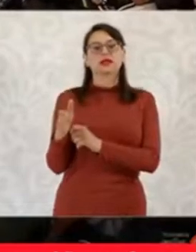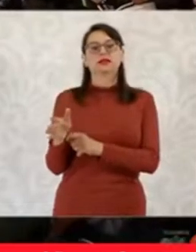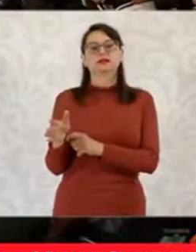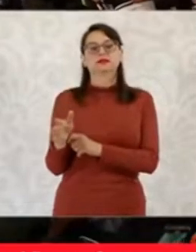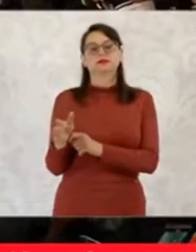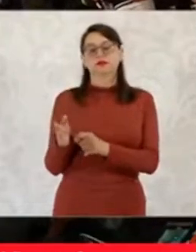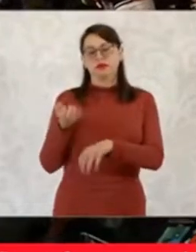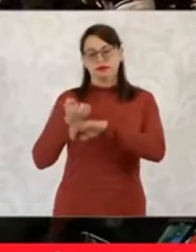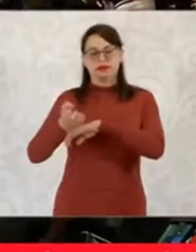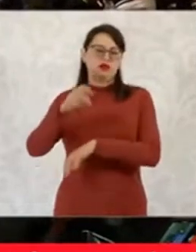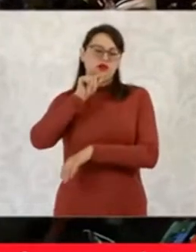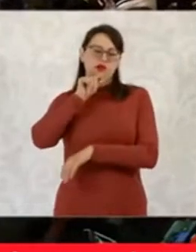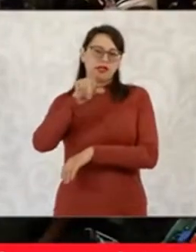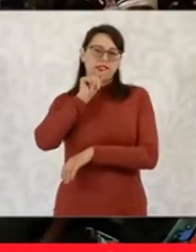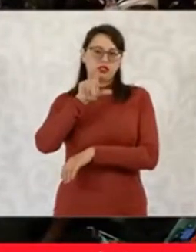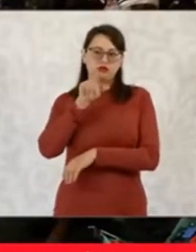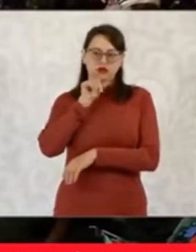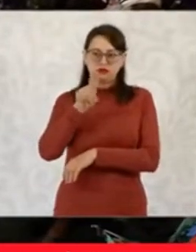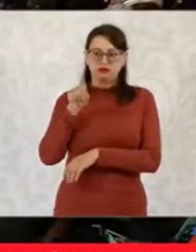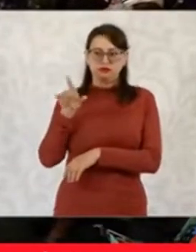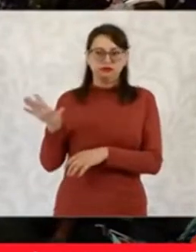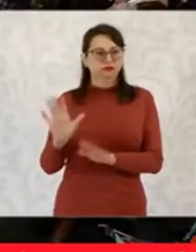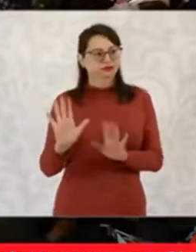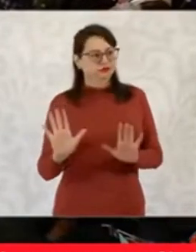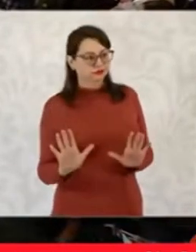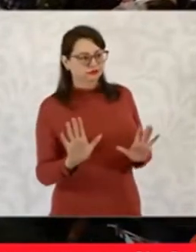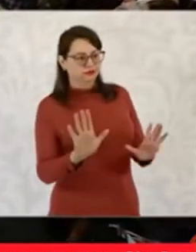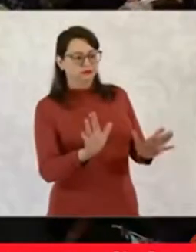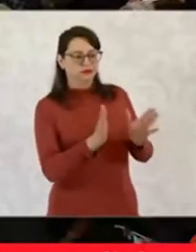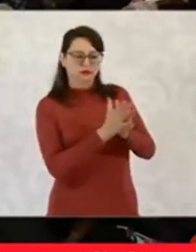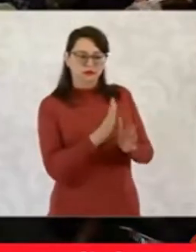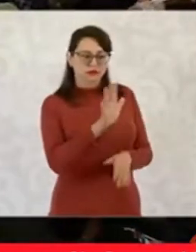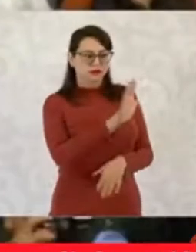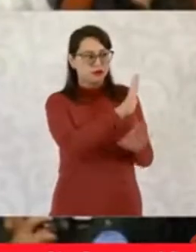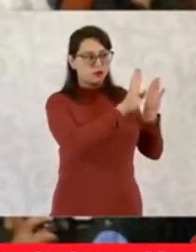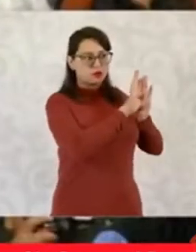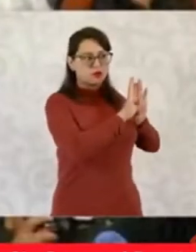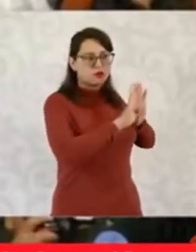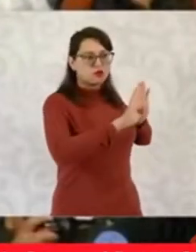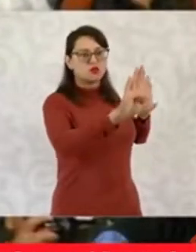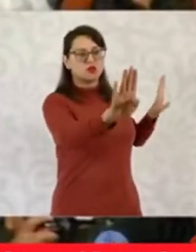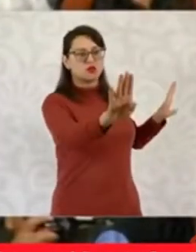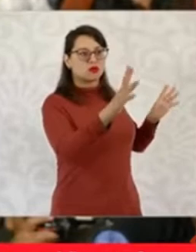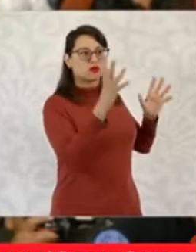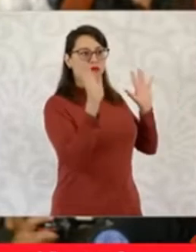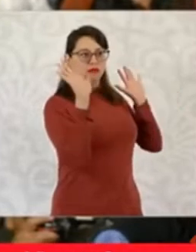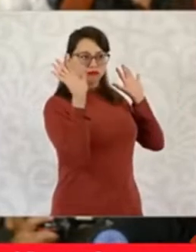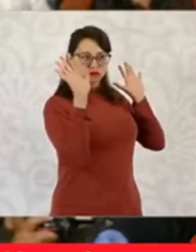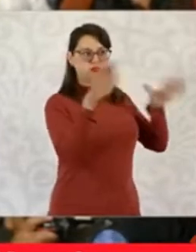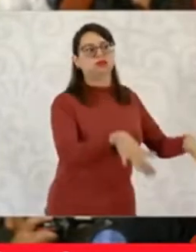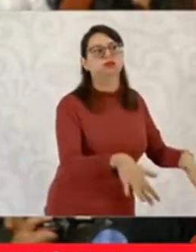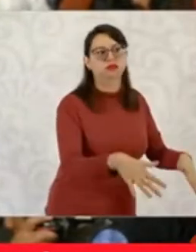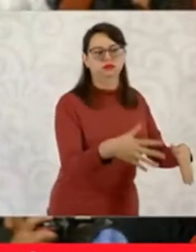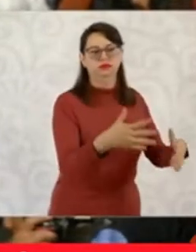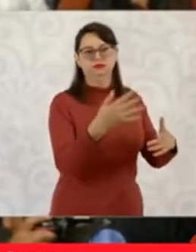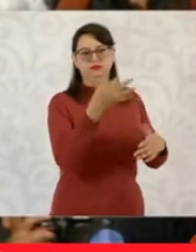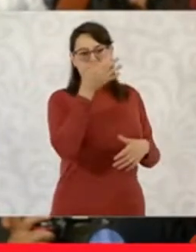era del Estado de Jalisco, nos pidió incluso que nos retiráramos de una parte de un muro porque se podía venir abajo